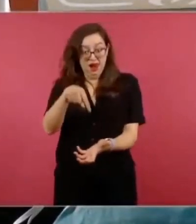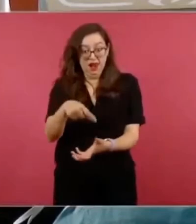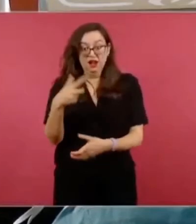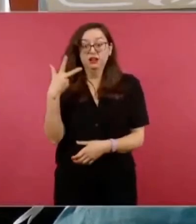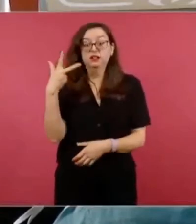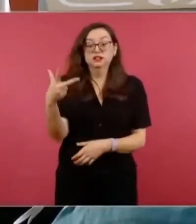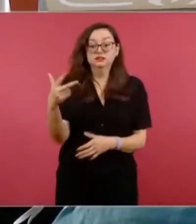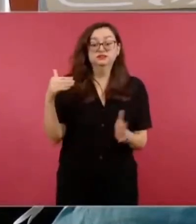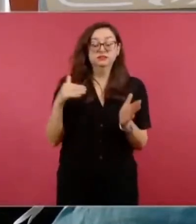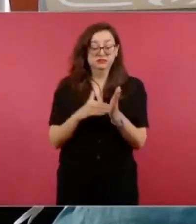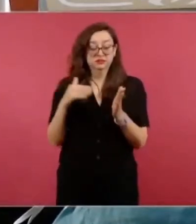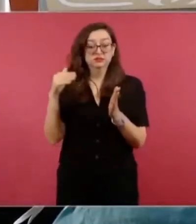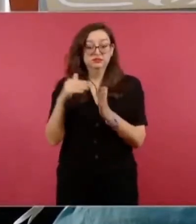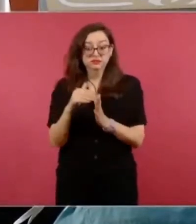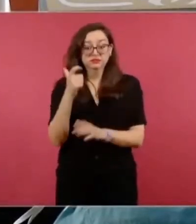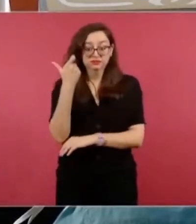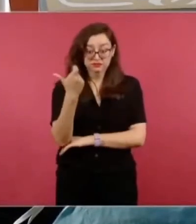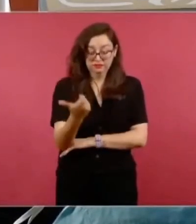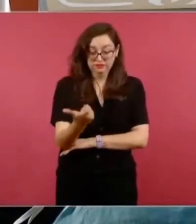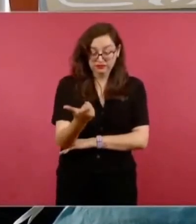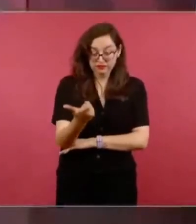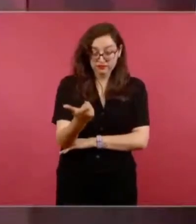ahora es un poco más,